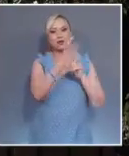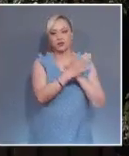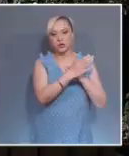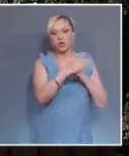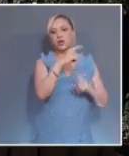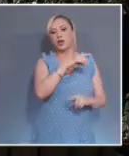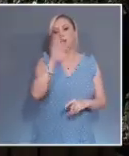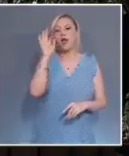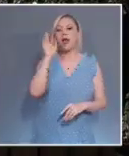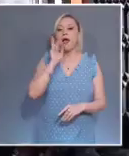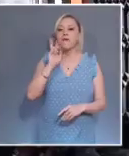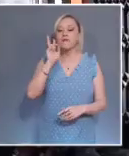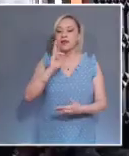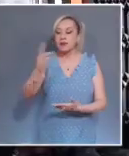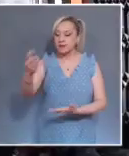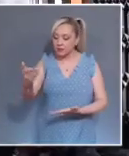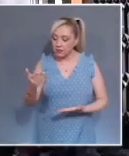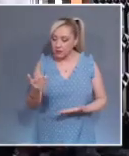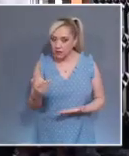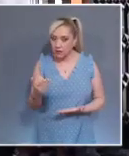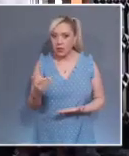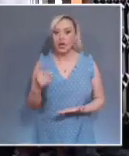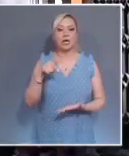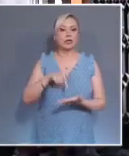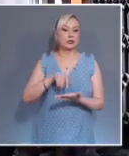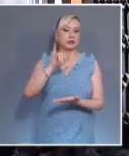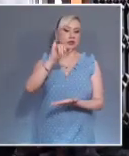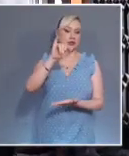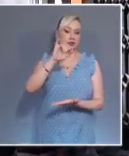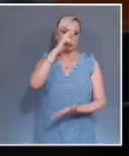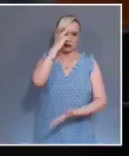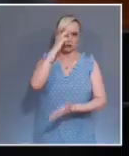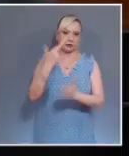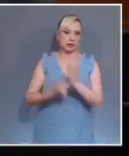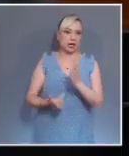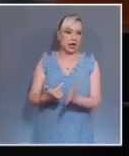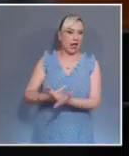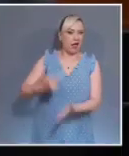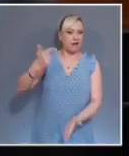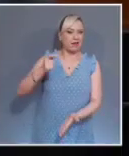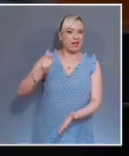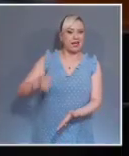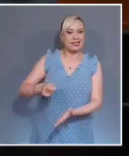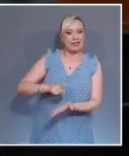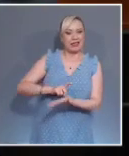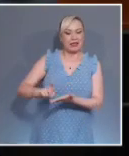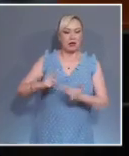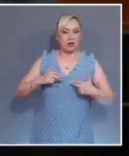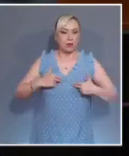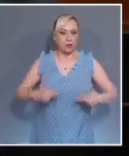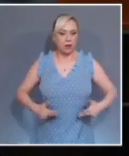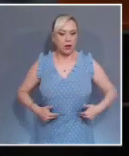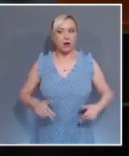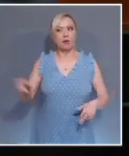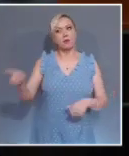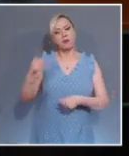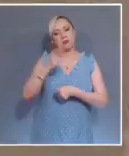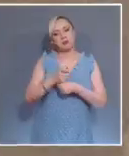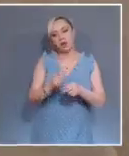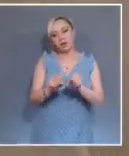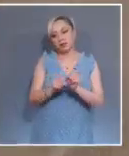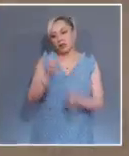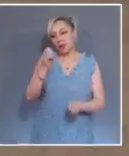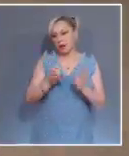involucraba hechos presuntamente relacionados con violaciones graves a derechos humanos. La primera sala consideró que, en un primer momento,